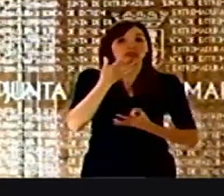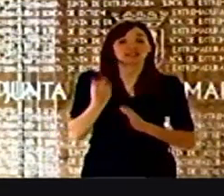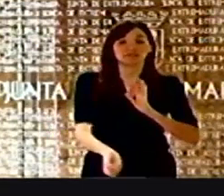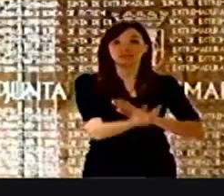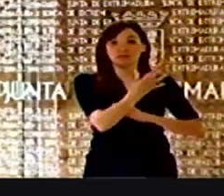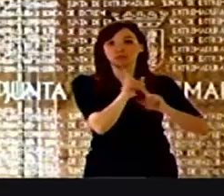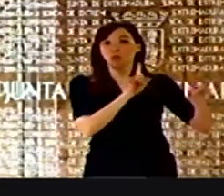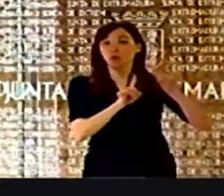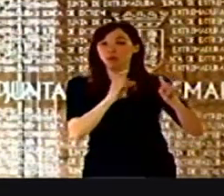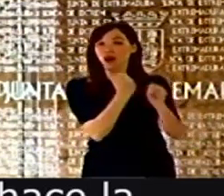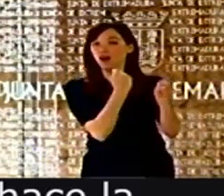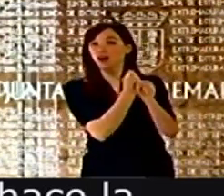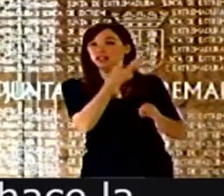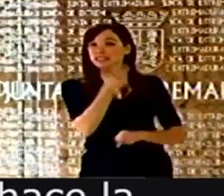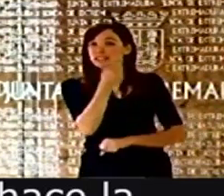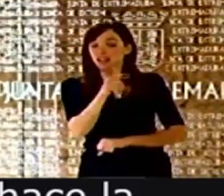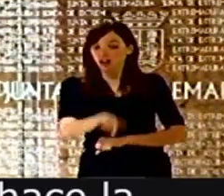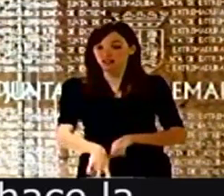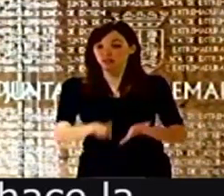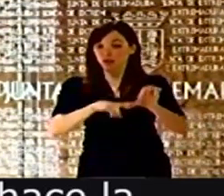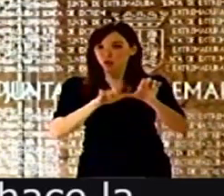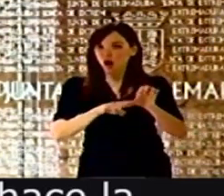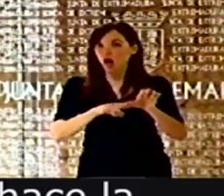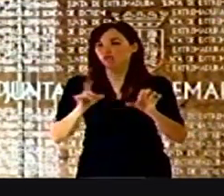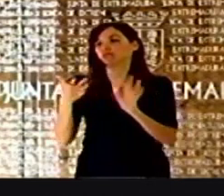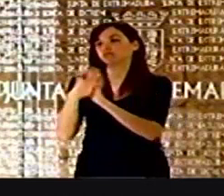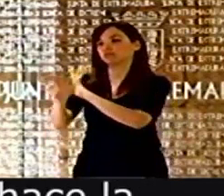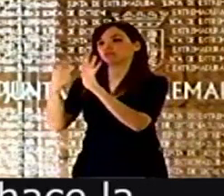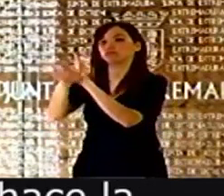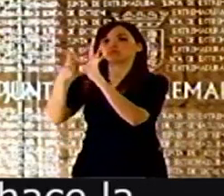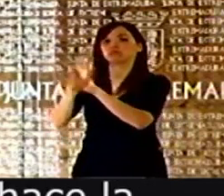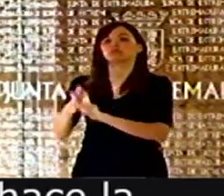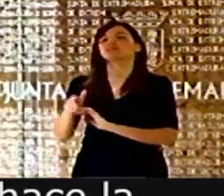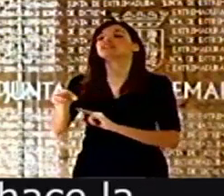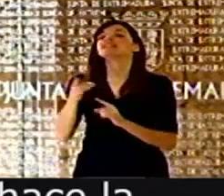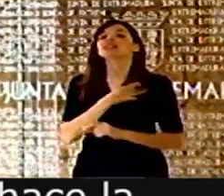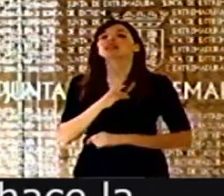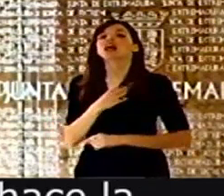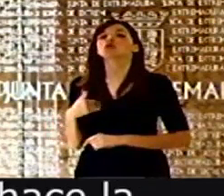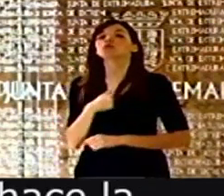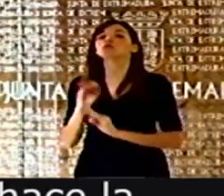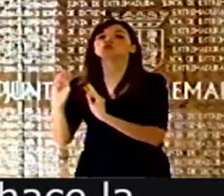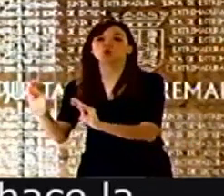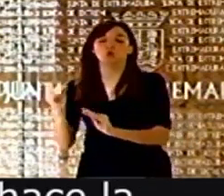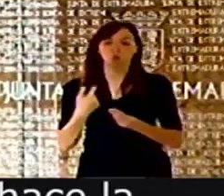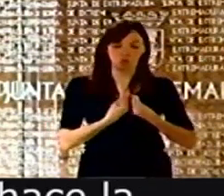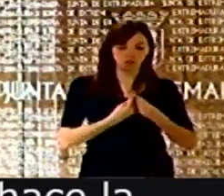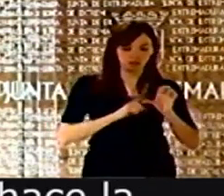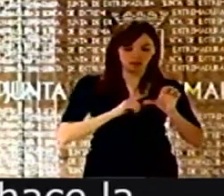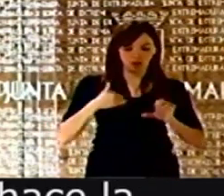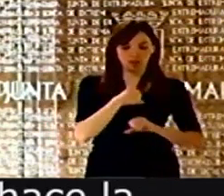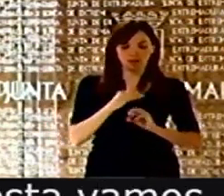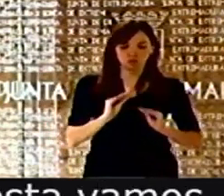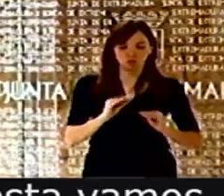laboral importante en nuestra región, dejando claro cuál es el papel de los sindicatos y cuál es el de la Junta de Extremadura en este caso.